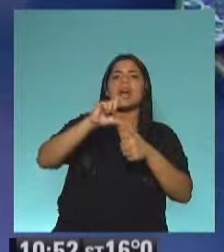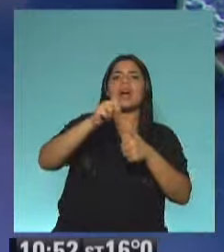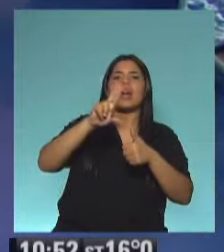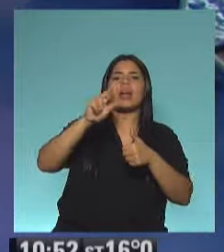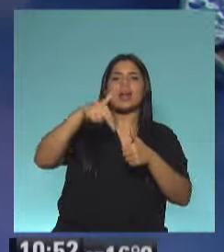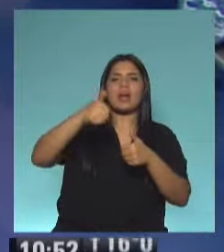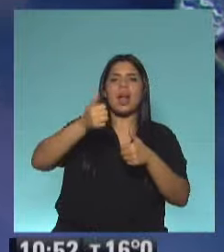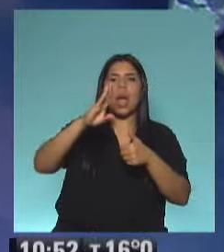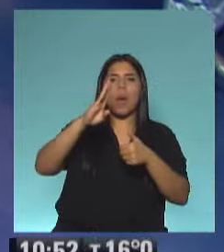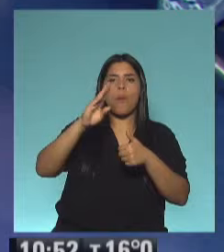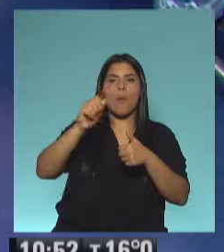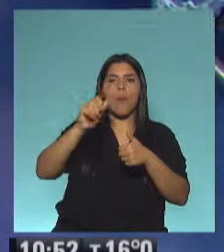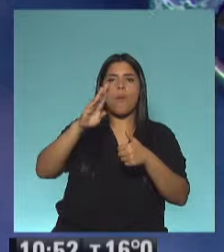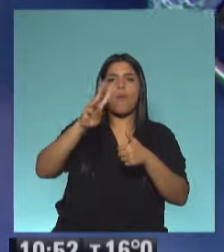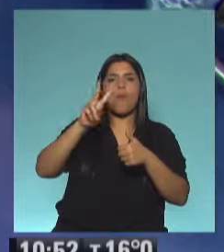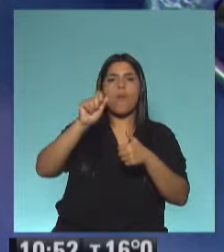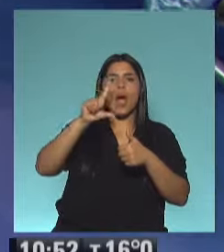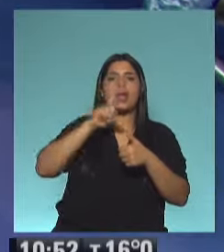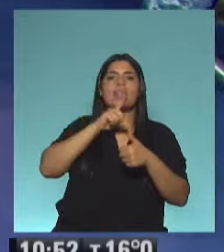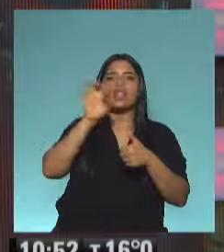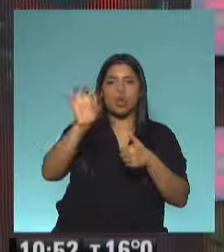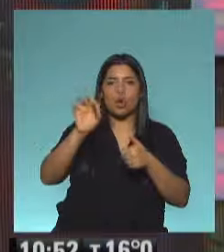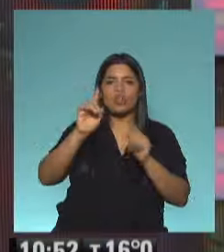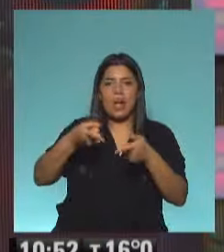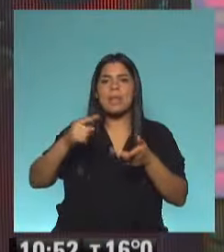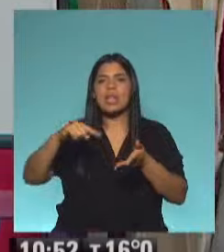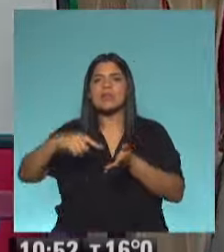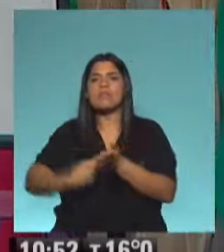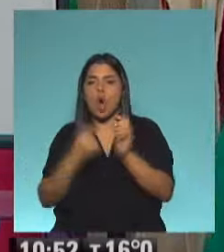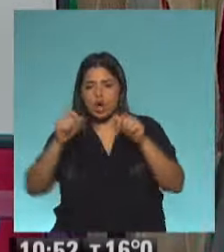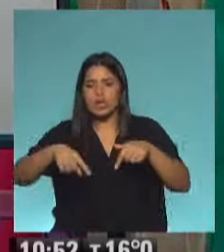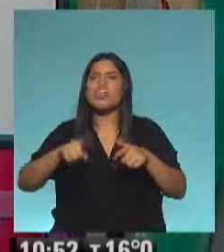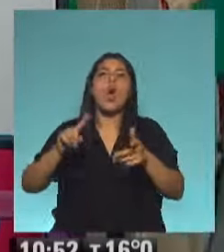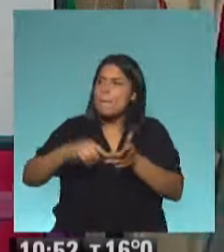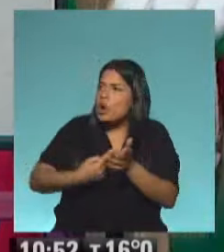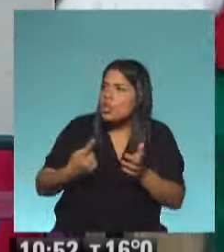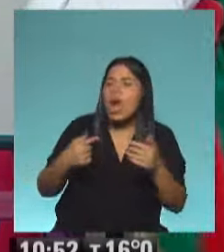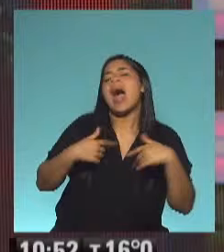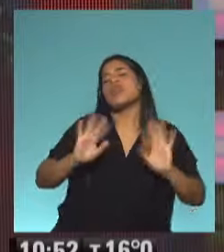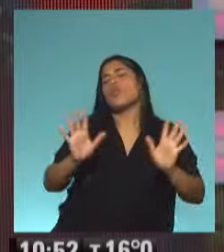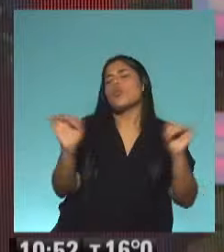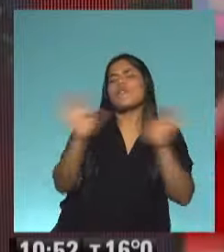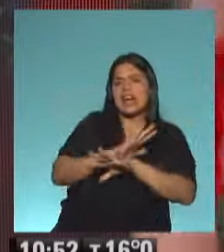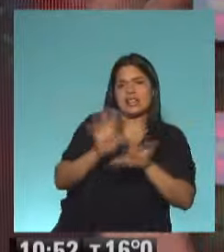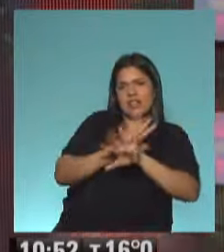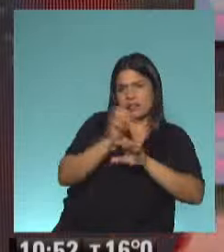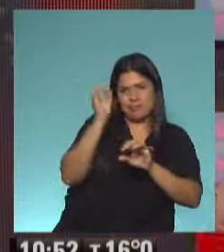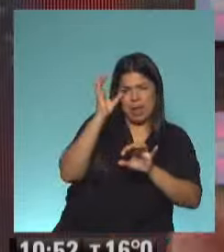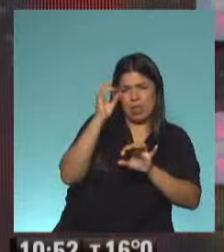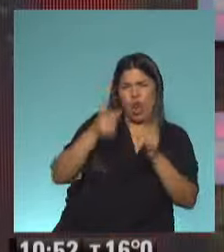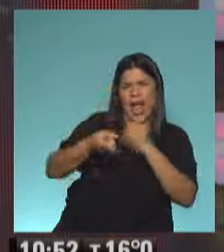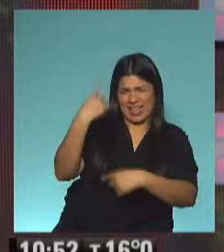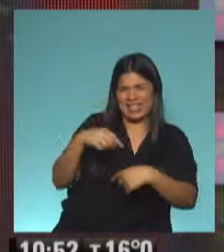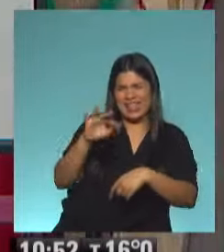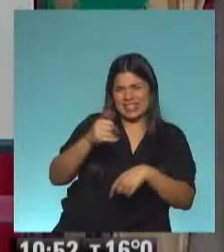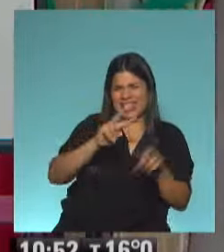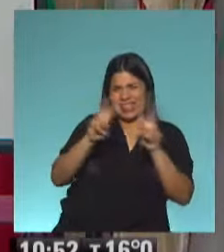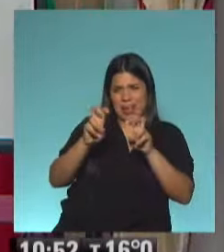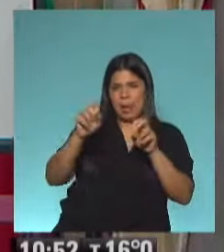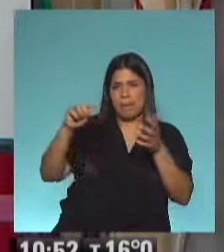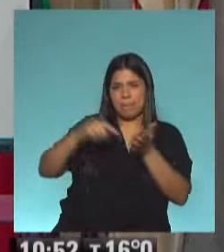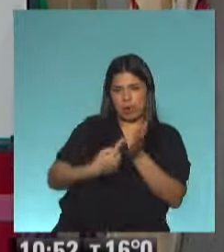carnaval norteño. Norteño. ¿Qué dije? Porteño. ¿Dije porteño? No importa, ayer, eso fue ayer. Se te mezclan todos. Este es el norteño. Se me